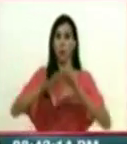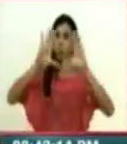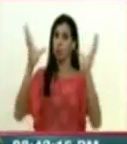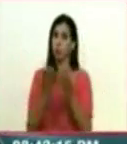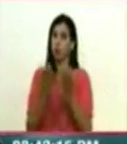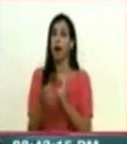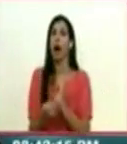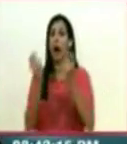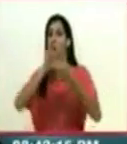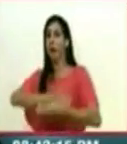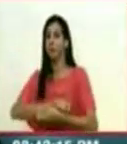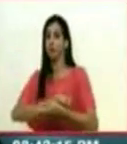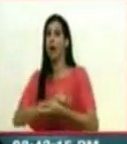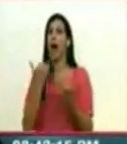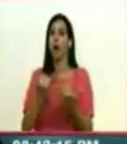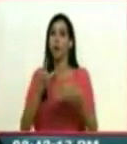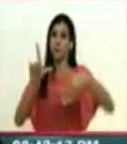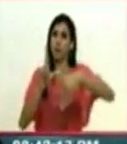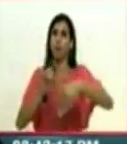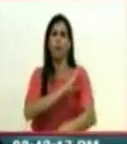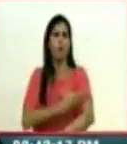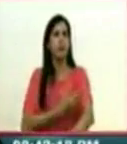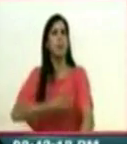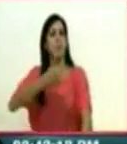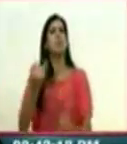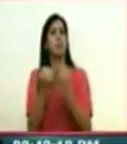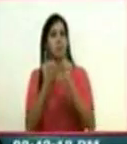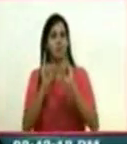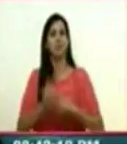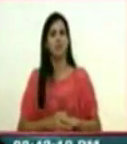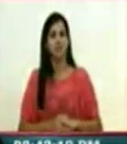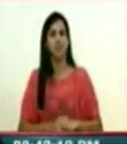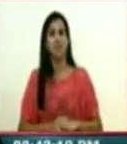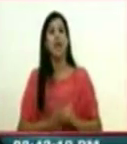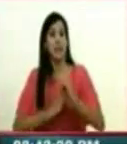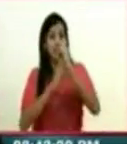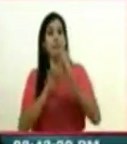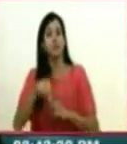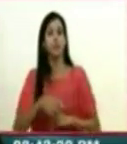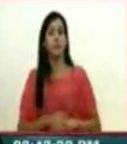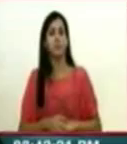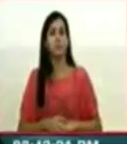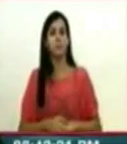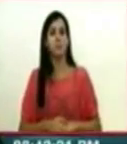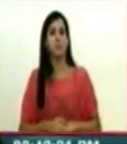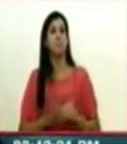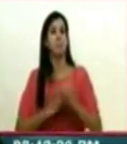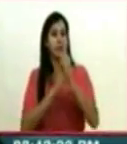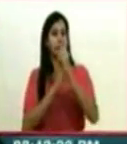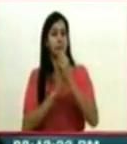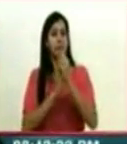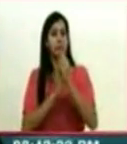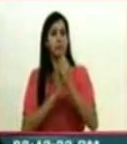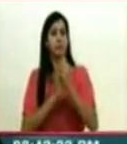ha cambiado y América Latina cada vez es más fuerte e independiente y sus líderes no parecen muy dispuestos a